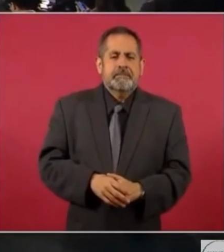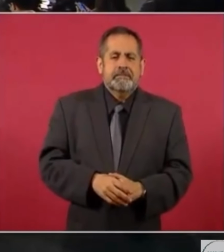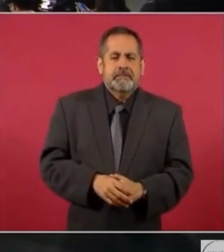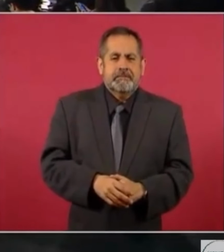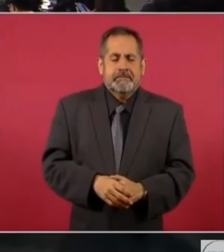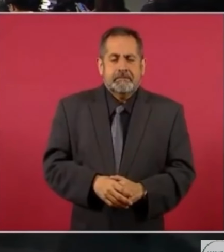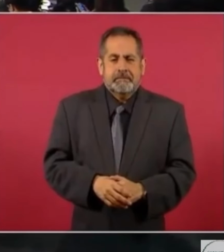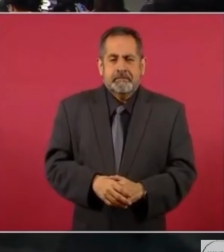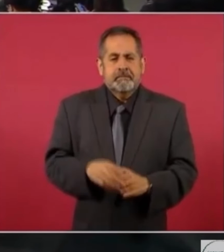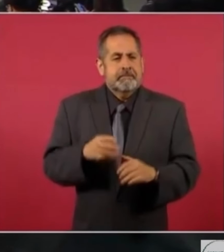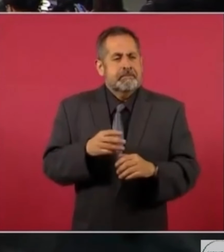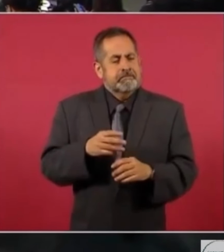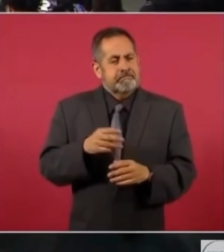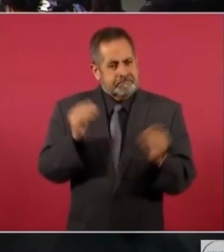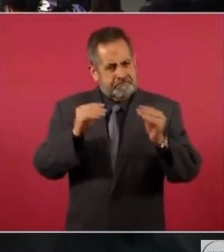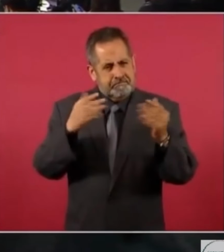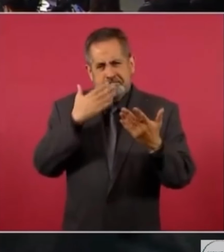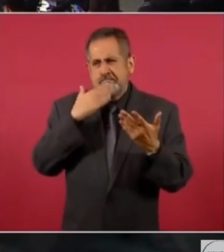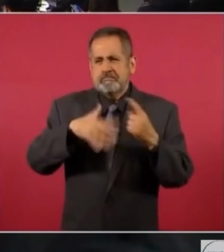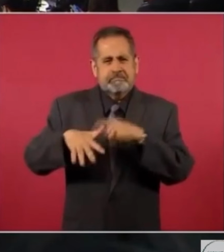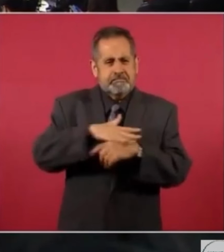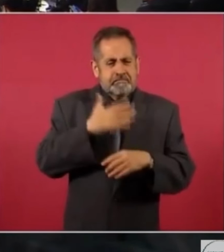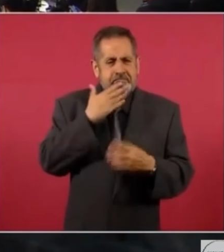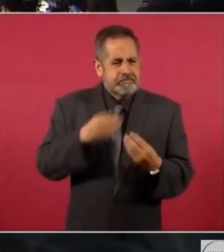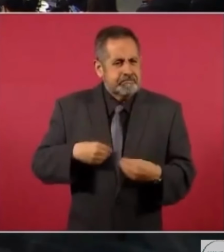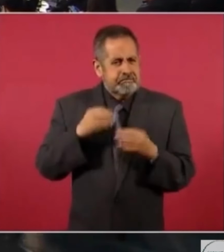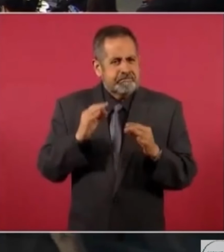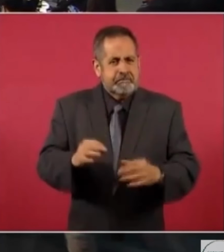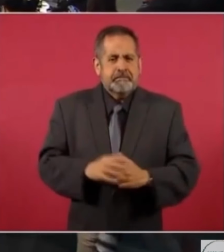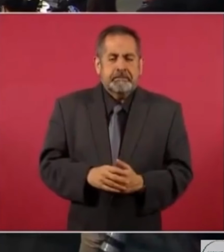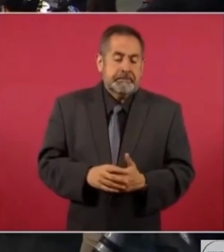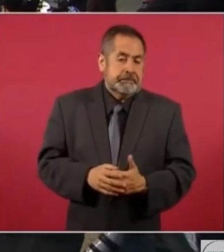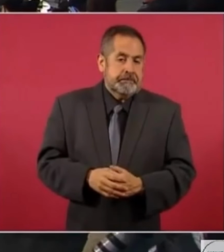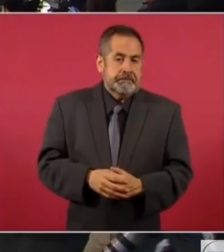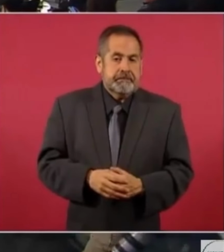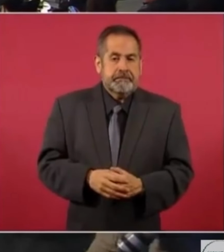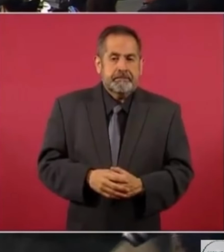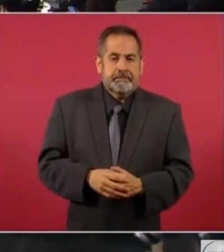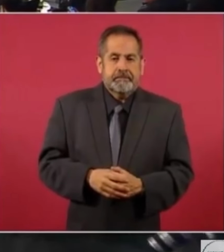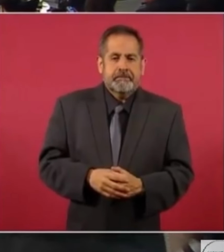porque es muy sano para la vida pública. Es que antes